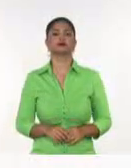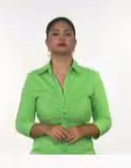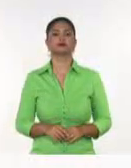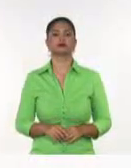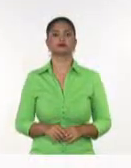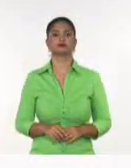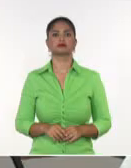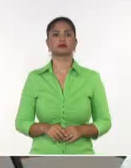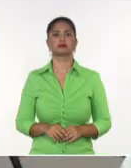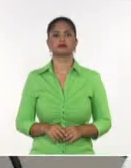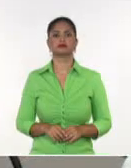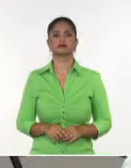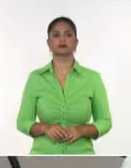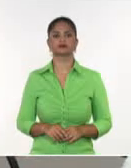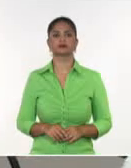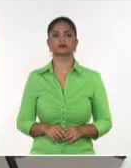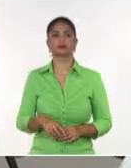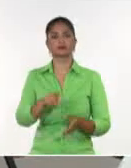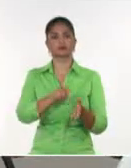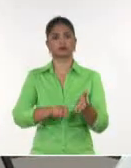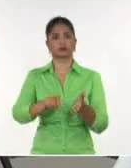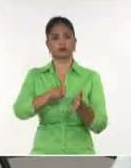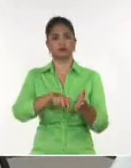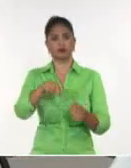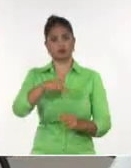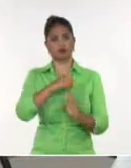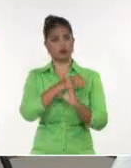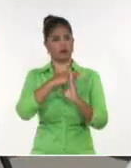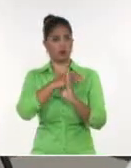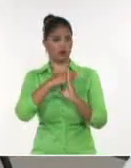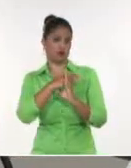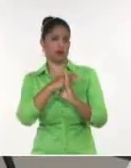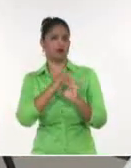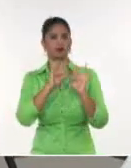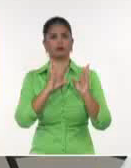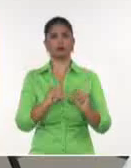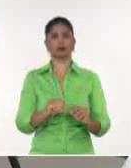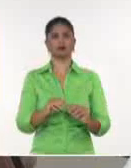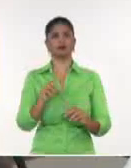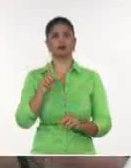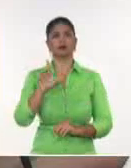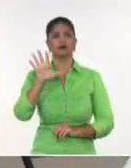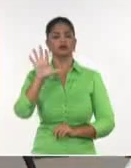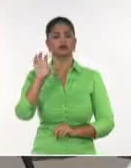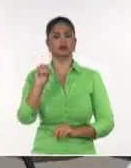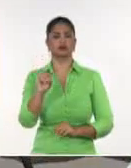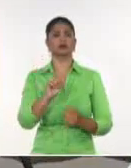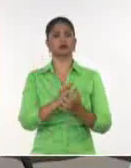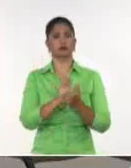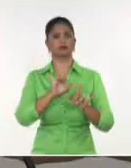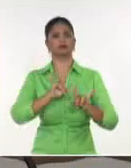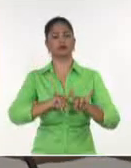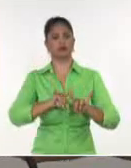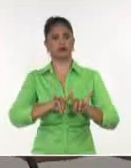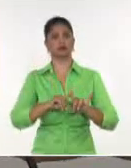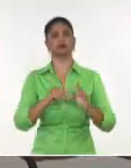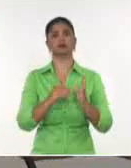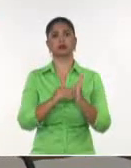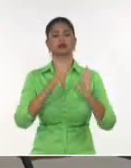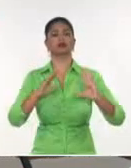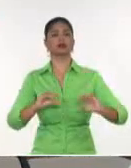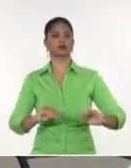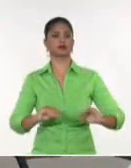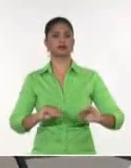para el día de hoy estamos estimando que en horario del mediodía la afectación de Debe llegar a 150 mw y ya para la máxima demanda tenemos prevista una